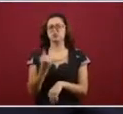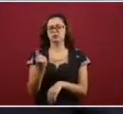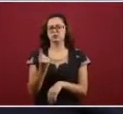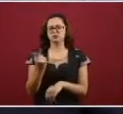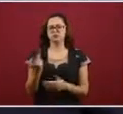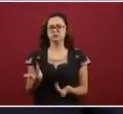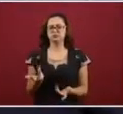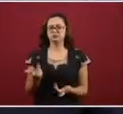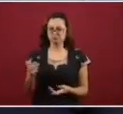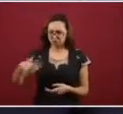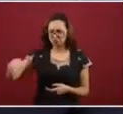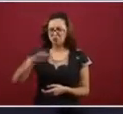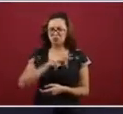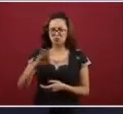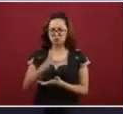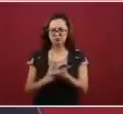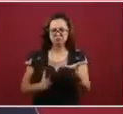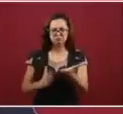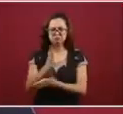al pase automático,